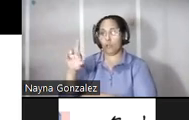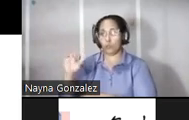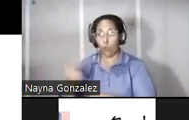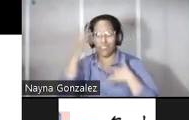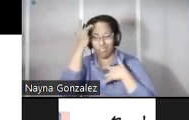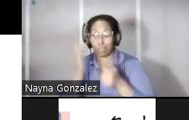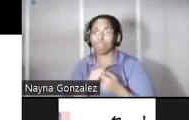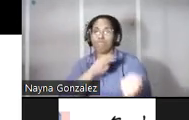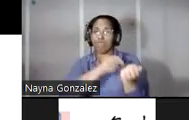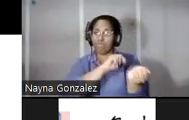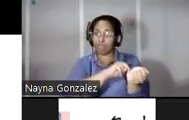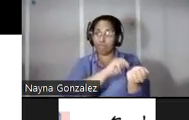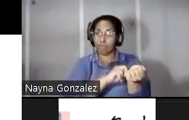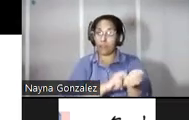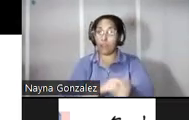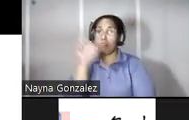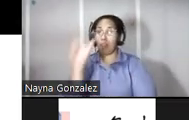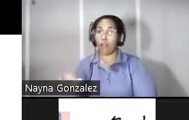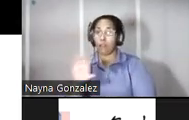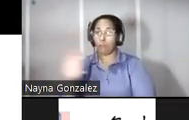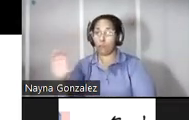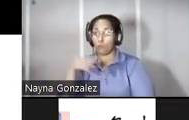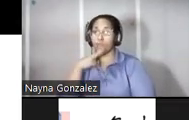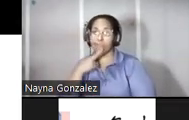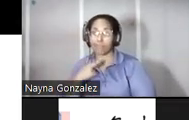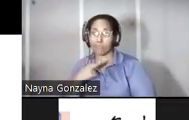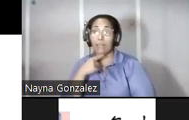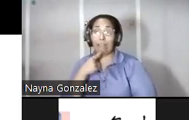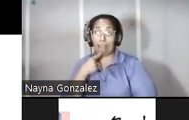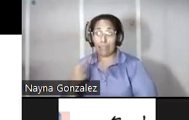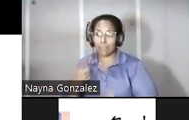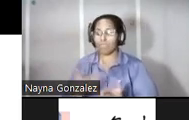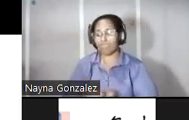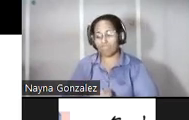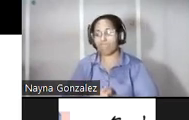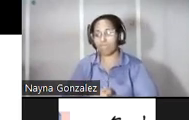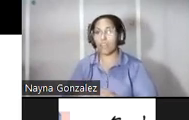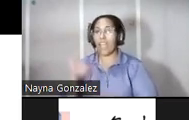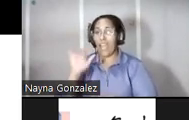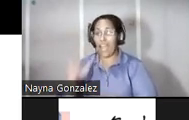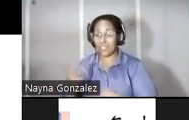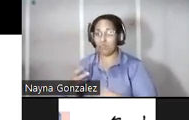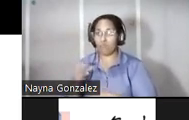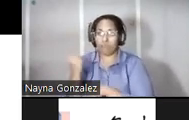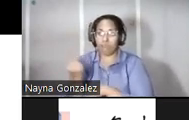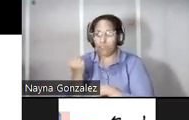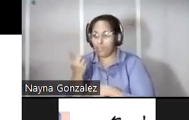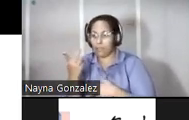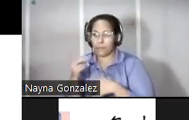de la Cruz Roja que trabajaba en el área le indicó que en esa entidad había